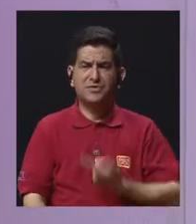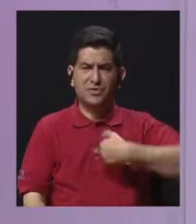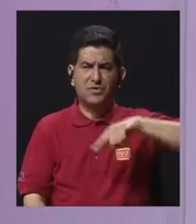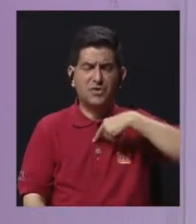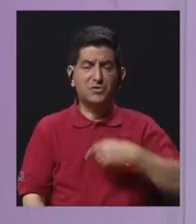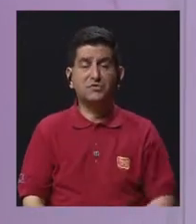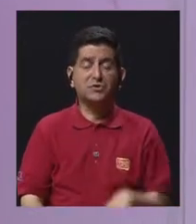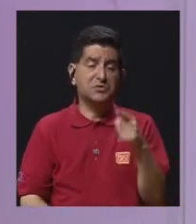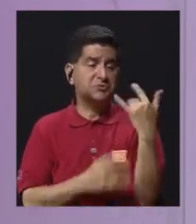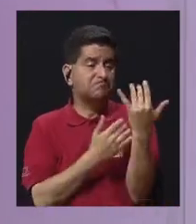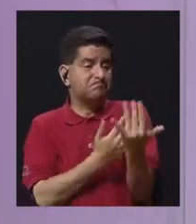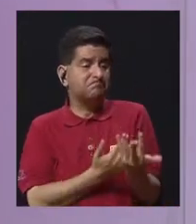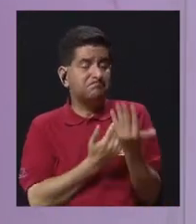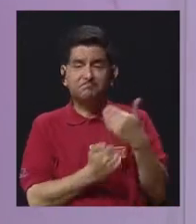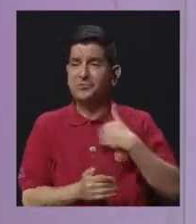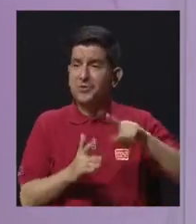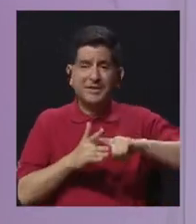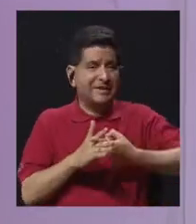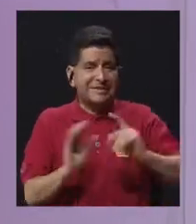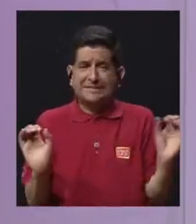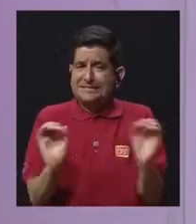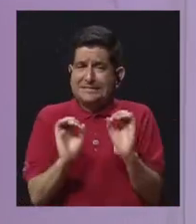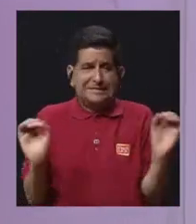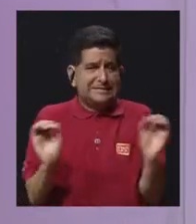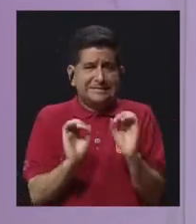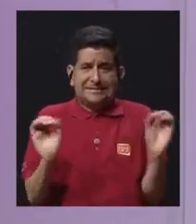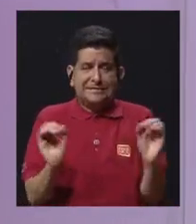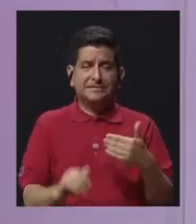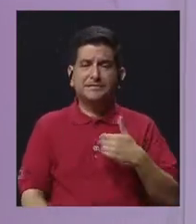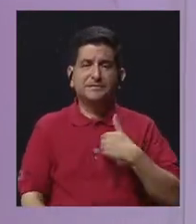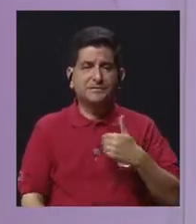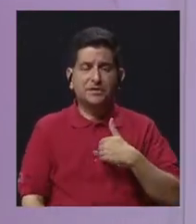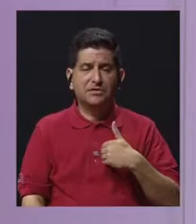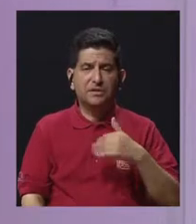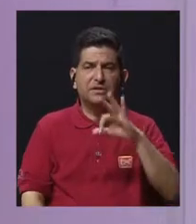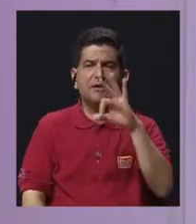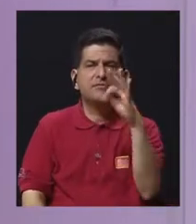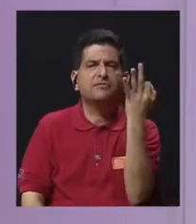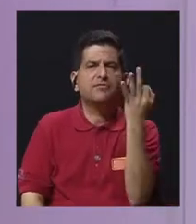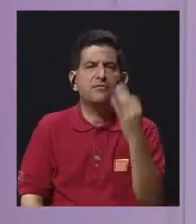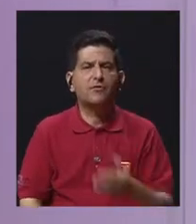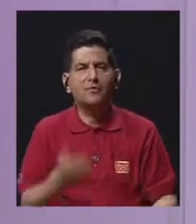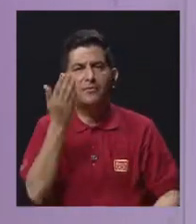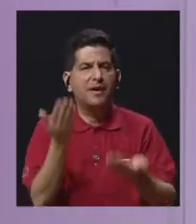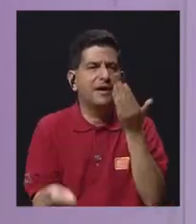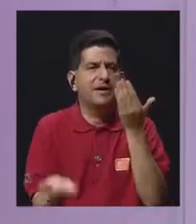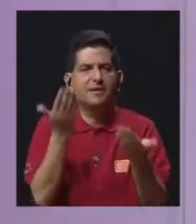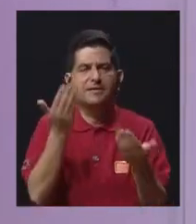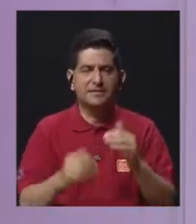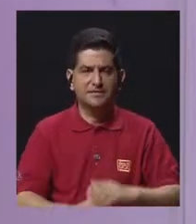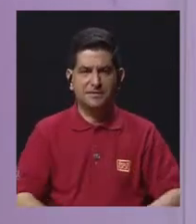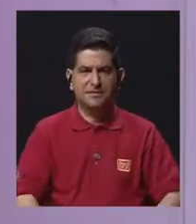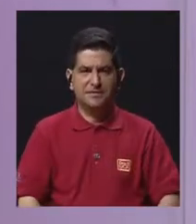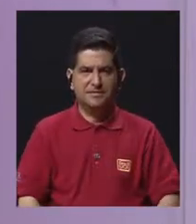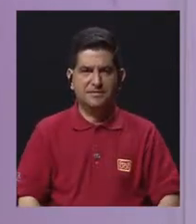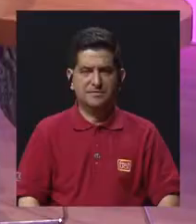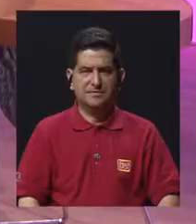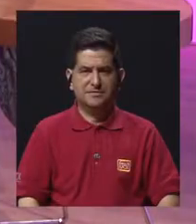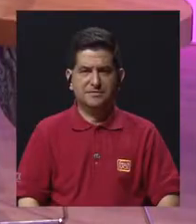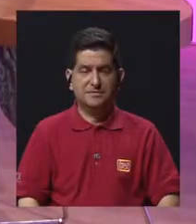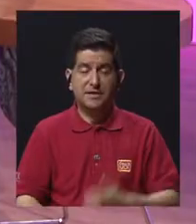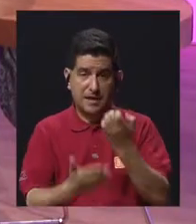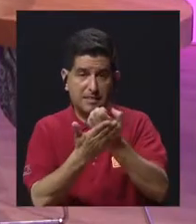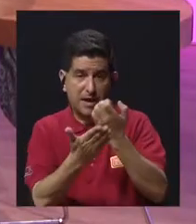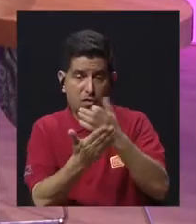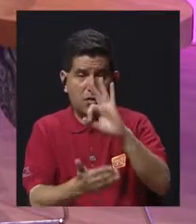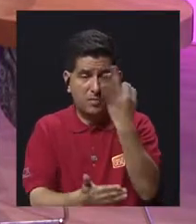Cuando inició el observatorio, pues estábamos de brazos cruzados, no teníamos herramientas, no teníamos como de